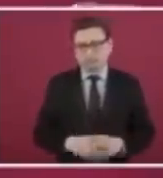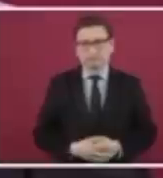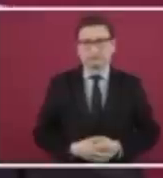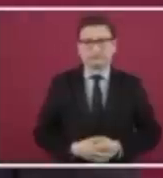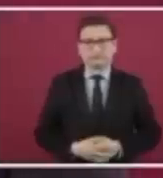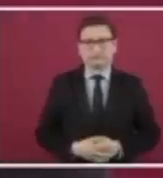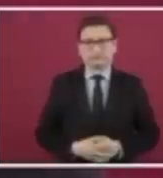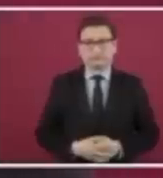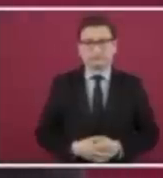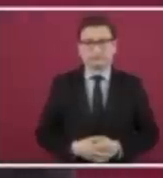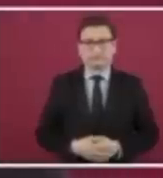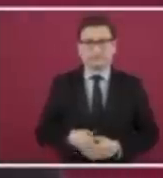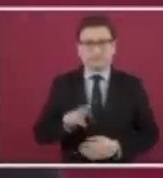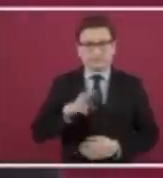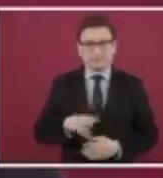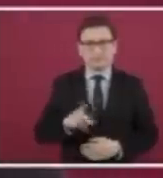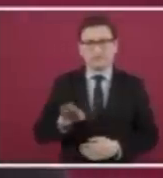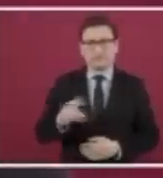echada a perder.